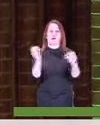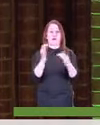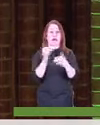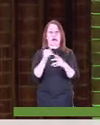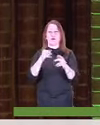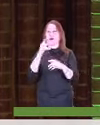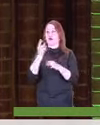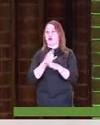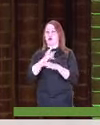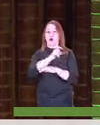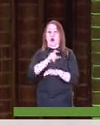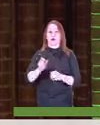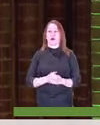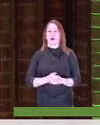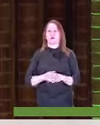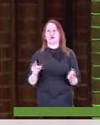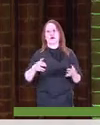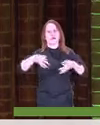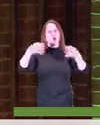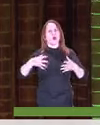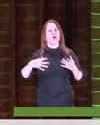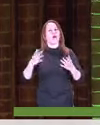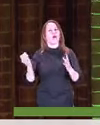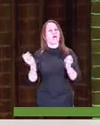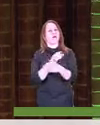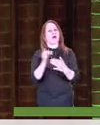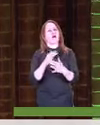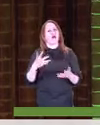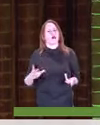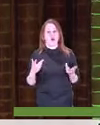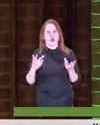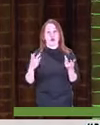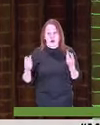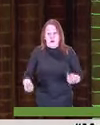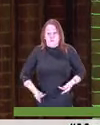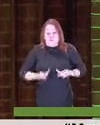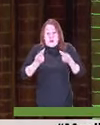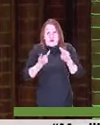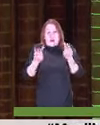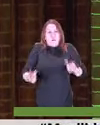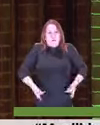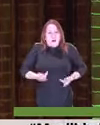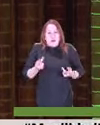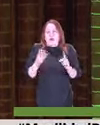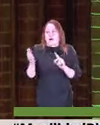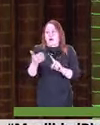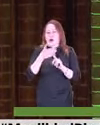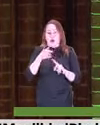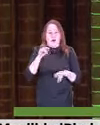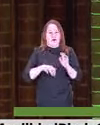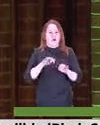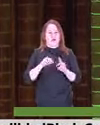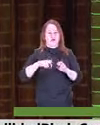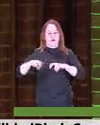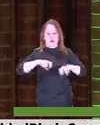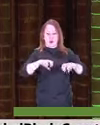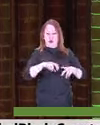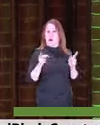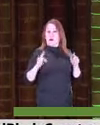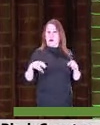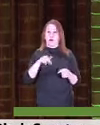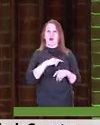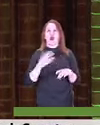usuarios. La seguridad vial se traduce en vidas salvadas, en vidas que tenemos que proteger desde las Secretarías de Movilidad y que, por